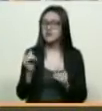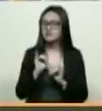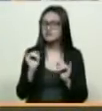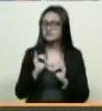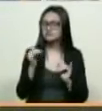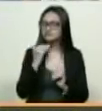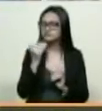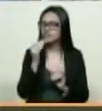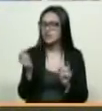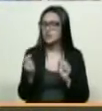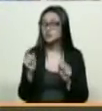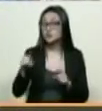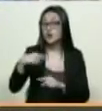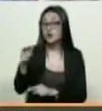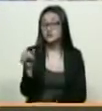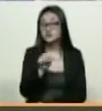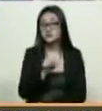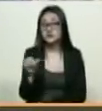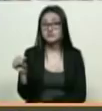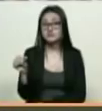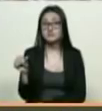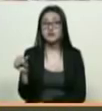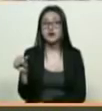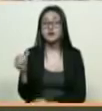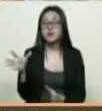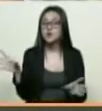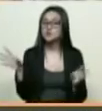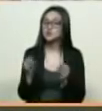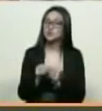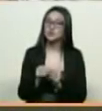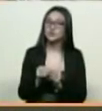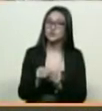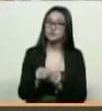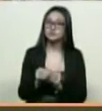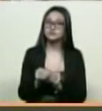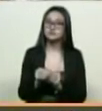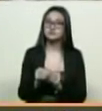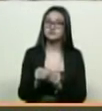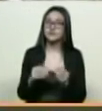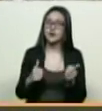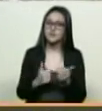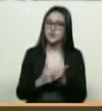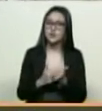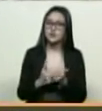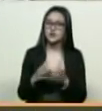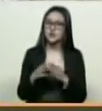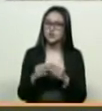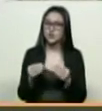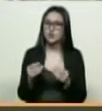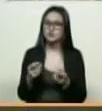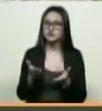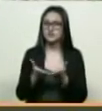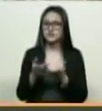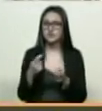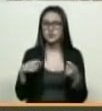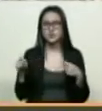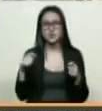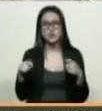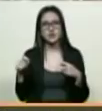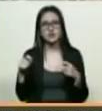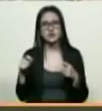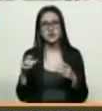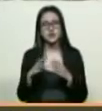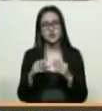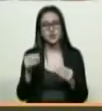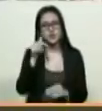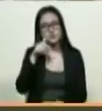discusiones la semana que viene para ir ya a las conclusiones y los aportes que nuestros prestadores del servicio turístico y todo el